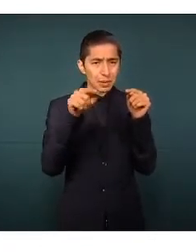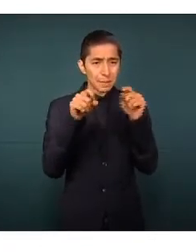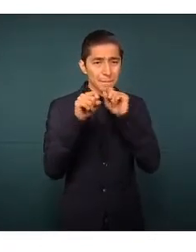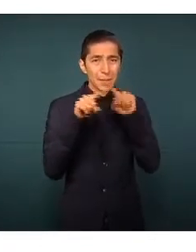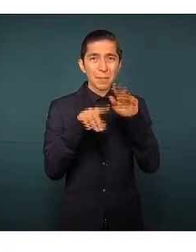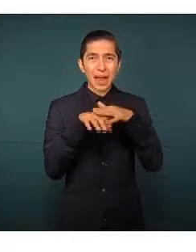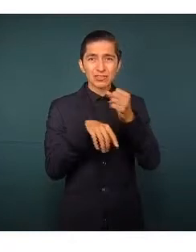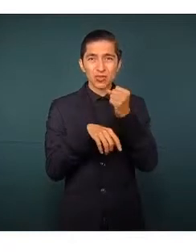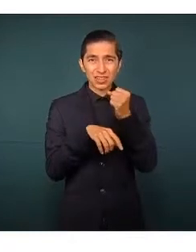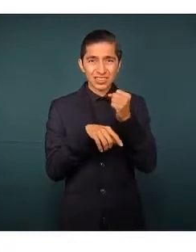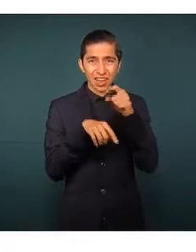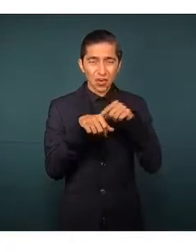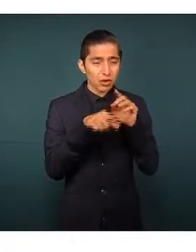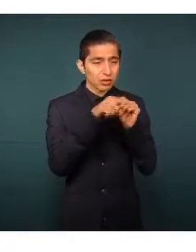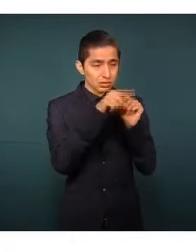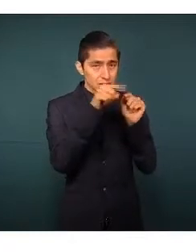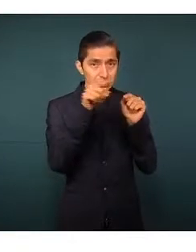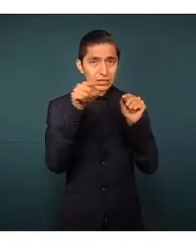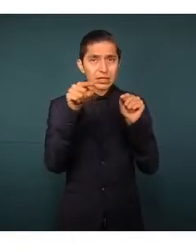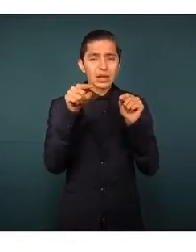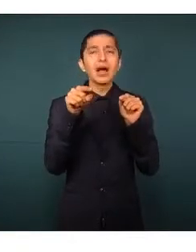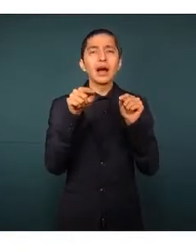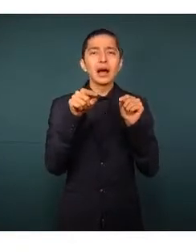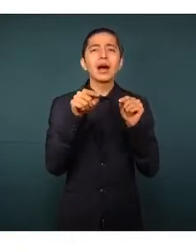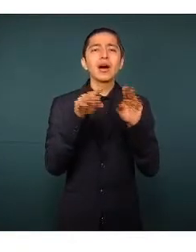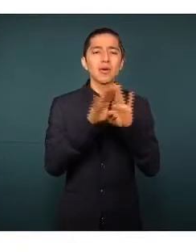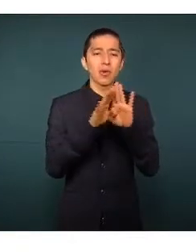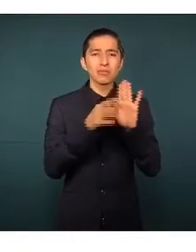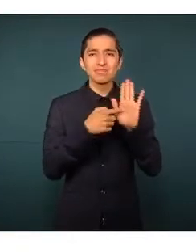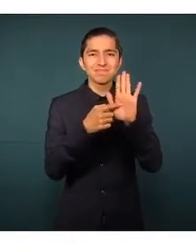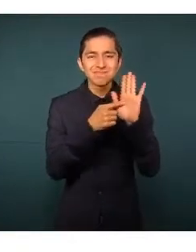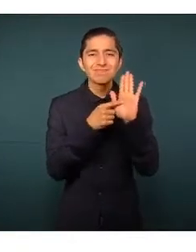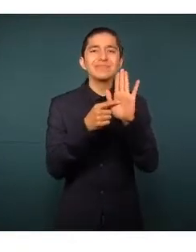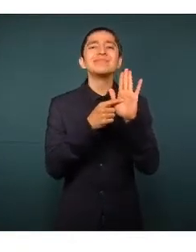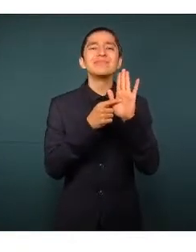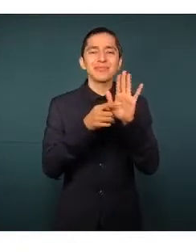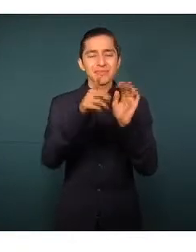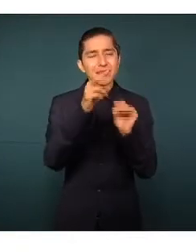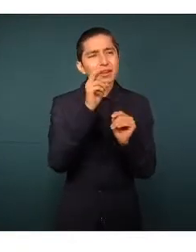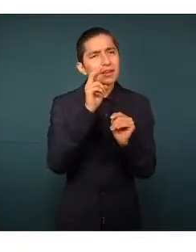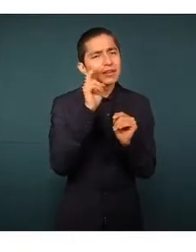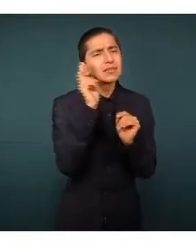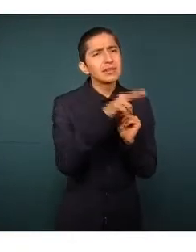línea fuerte, es lo que se ha estado presentando. Aquí vemos una